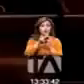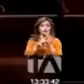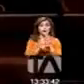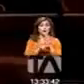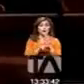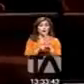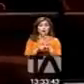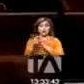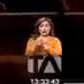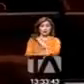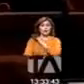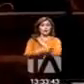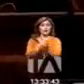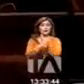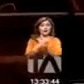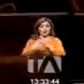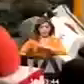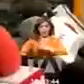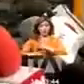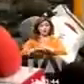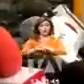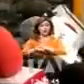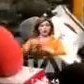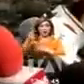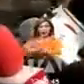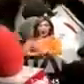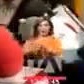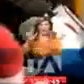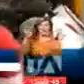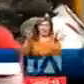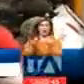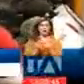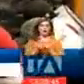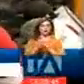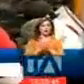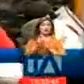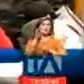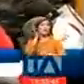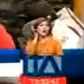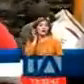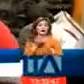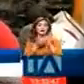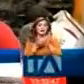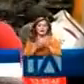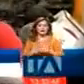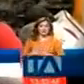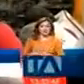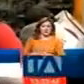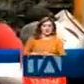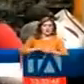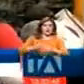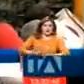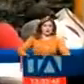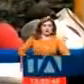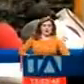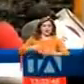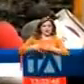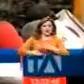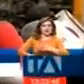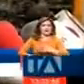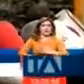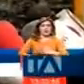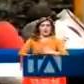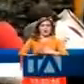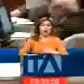no se penaliza ni despenaliza el aborto. Lo único que proponemos es que una mujer que llegue con un aborto, independientemente de cuál sea su